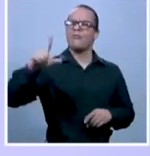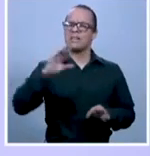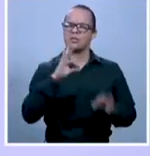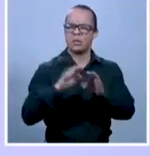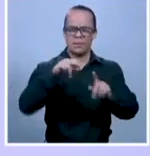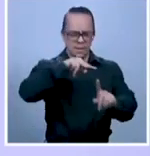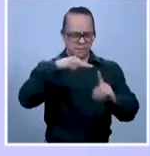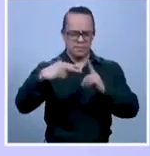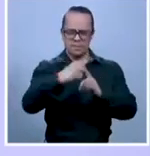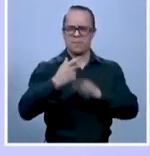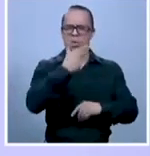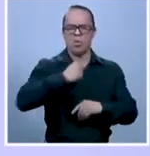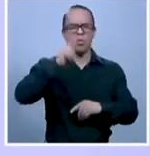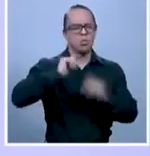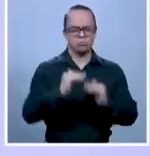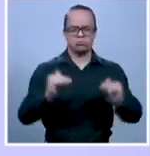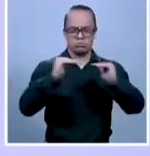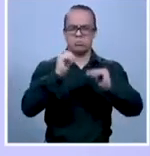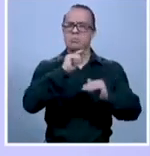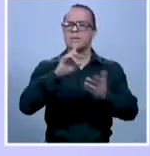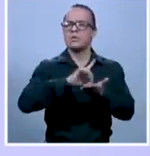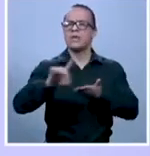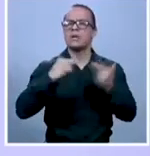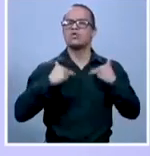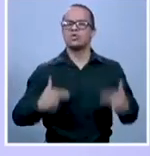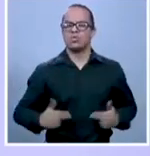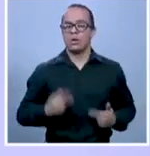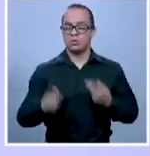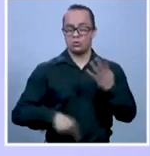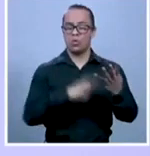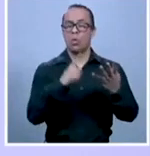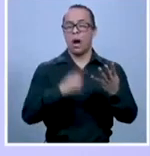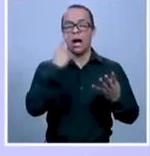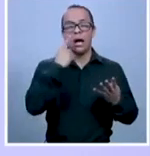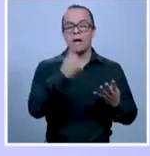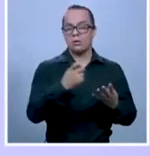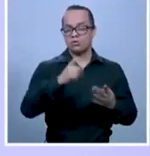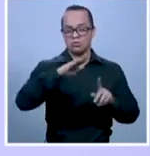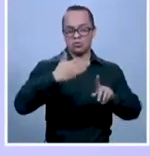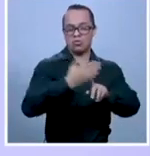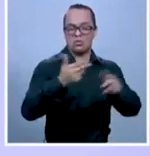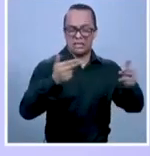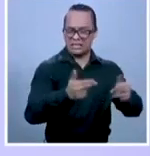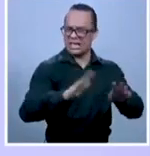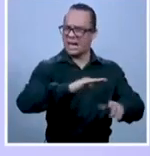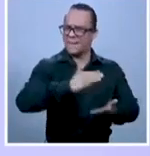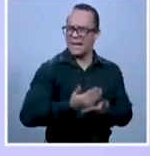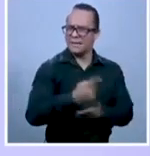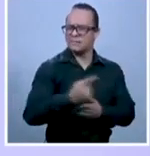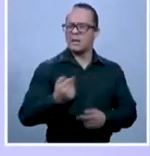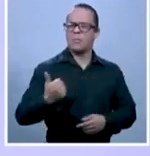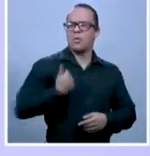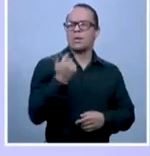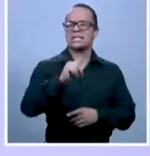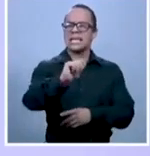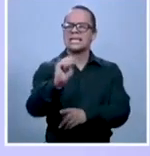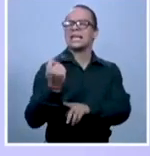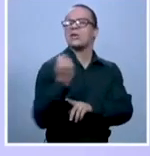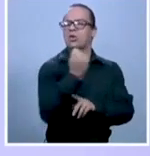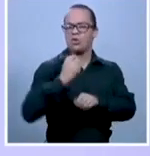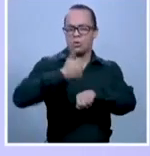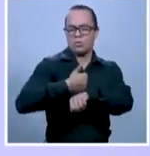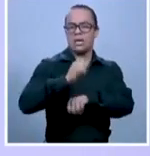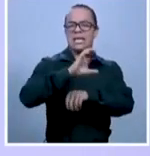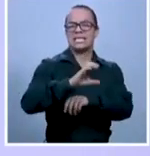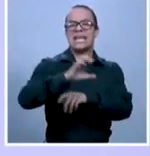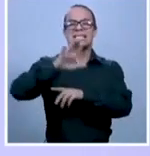género y de derechos humanos. Cuarto, impulsar las acciones de inteligencia contra el delito mediante las tecnologías y fortalecer y crear